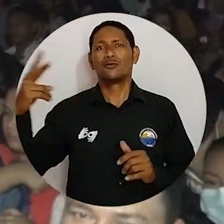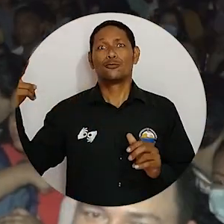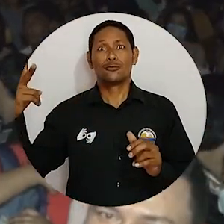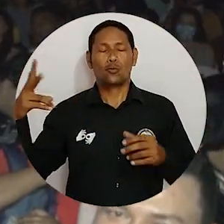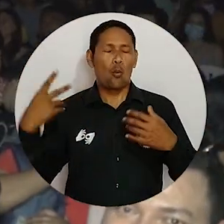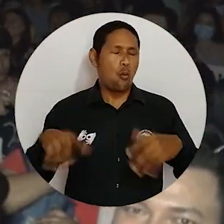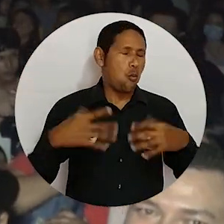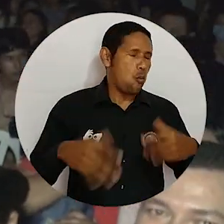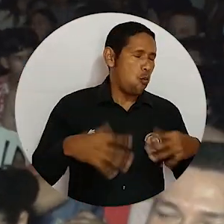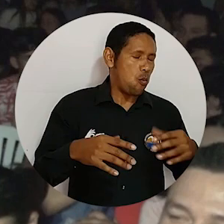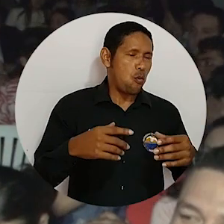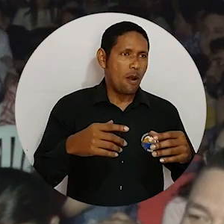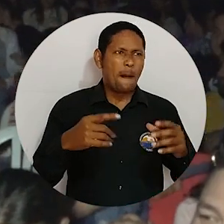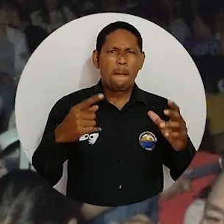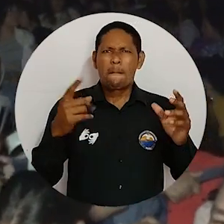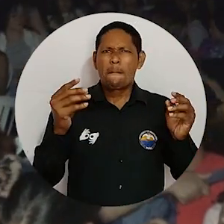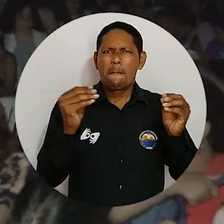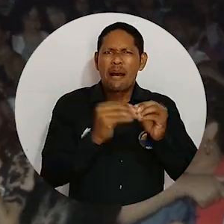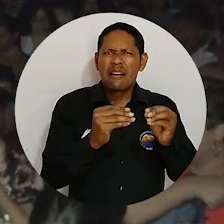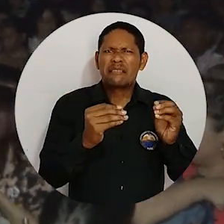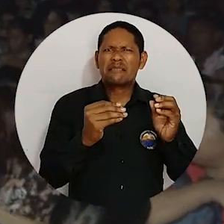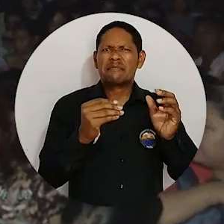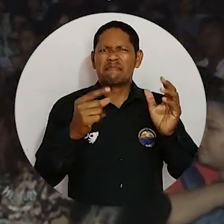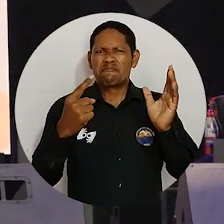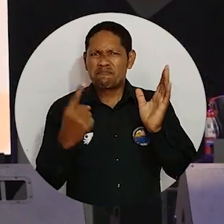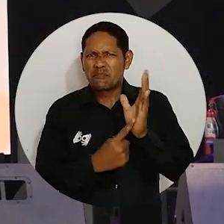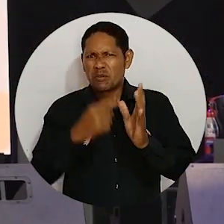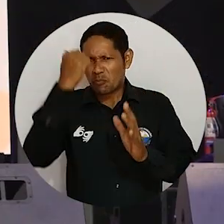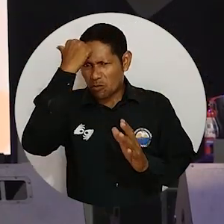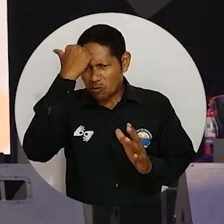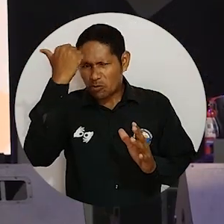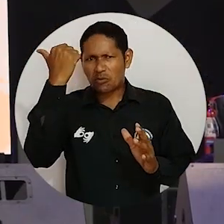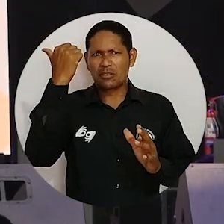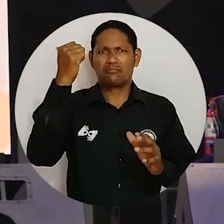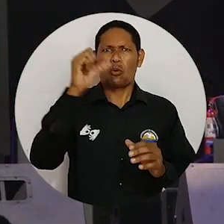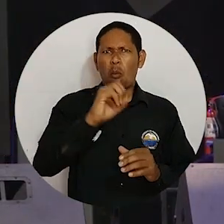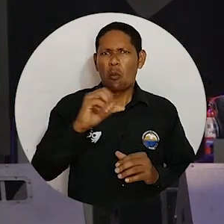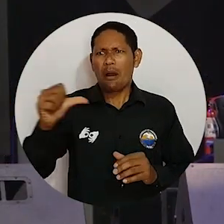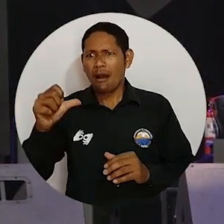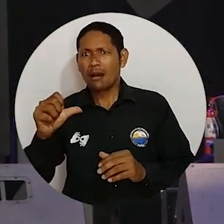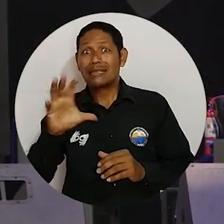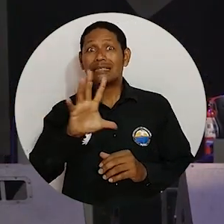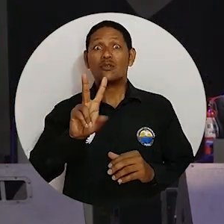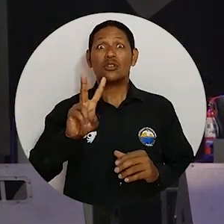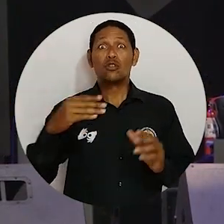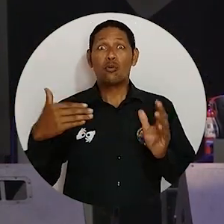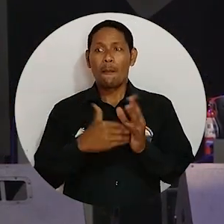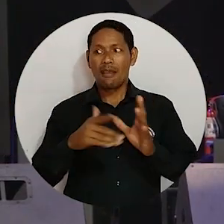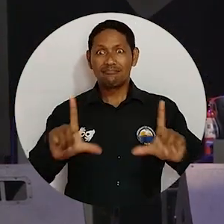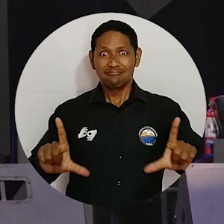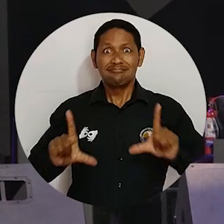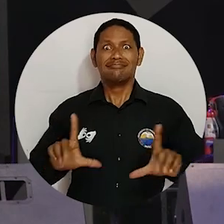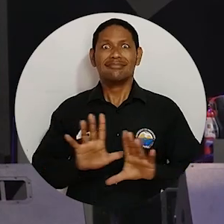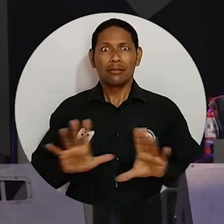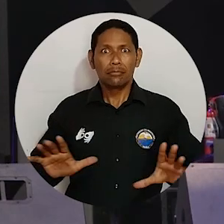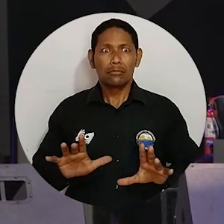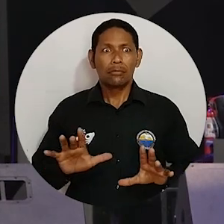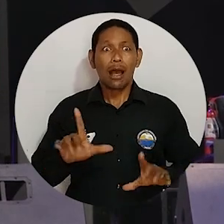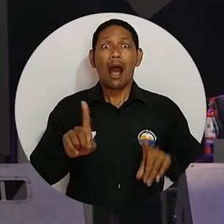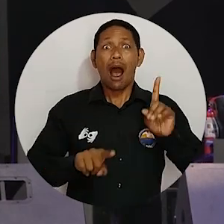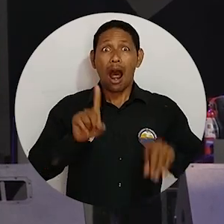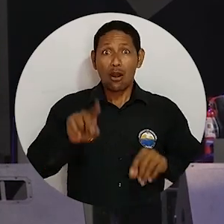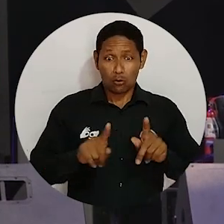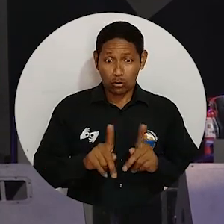Ya hoy somos 22.702 y más de 1.000 profesores y profesoras y 52.000